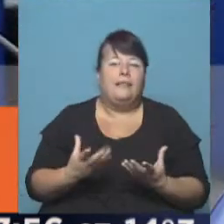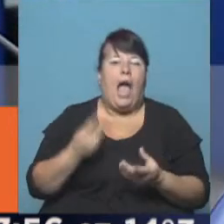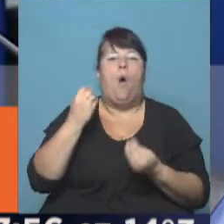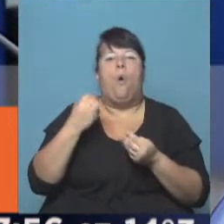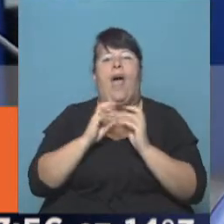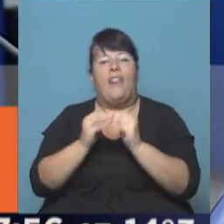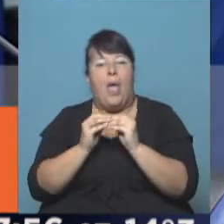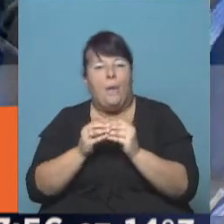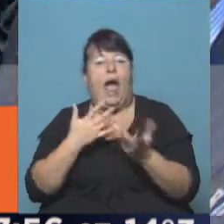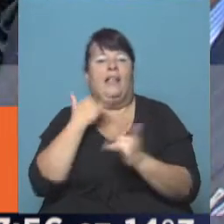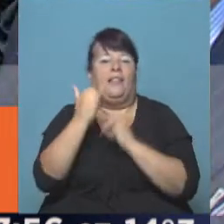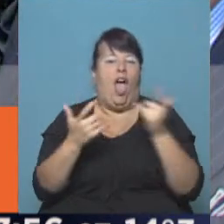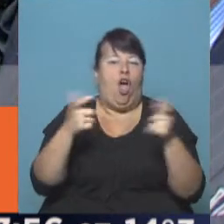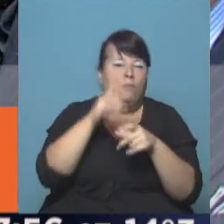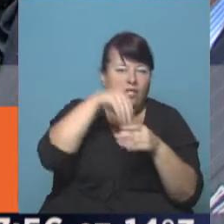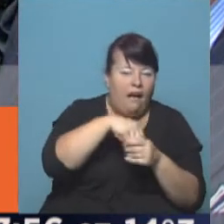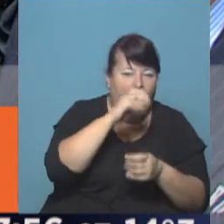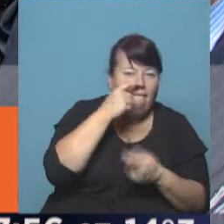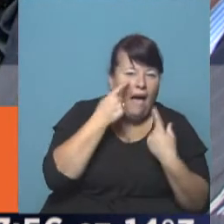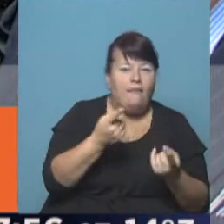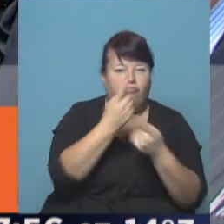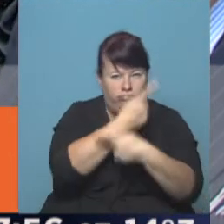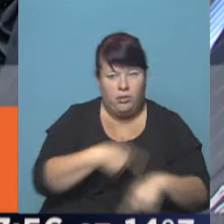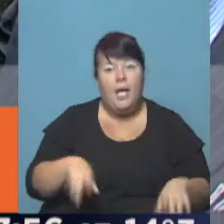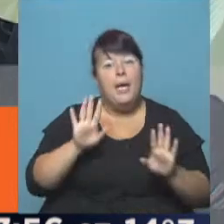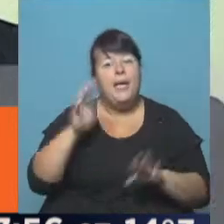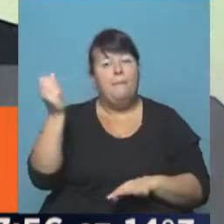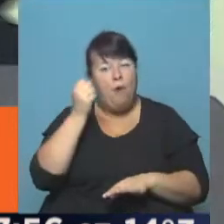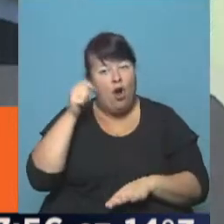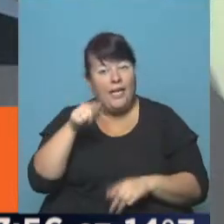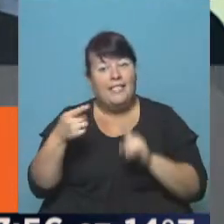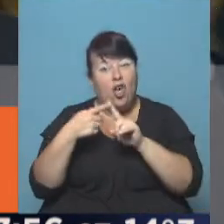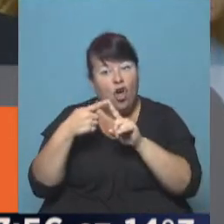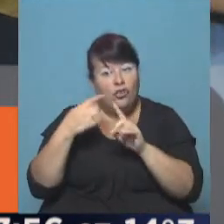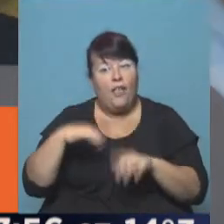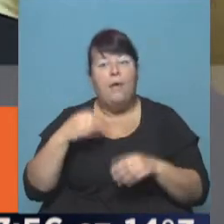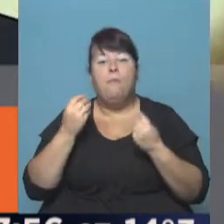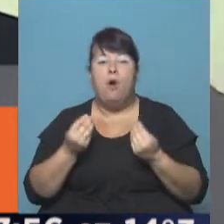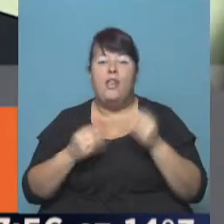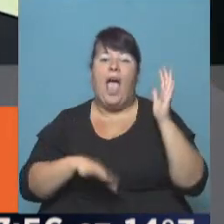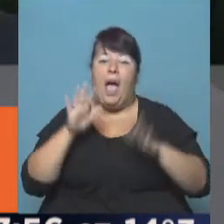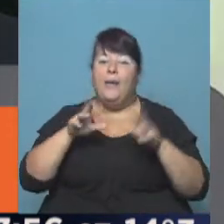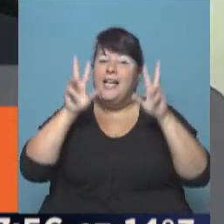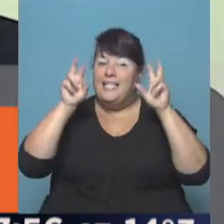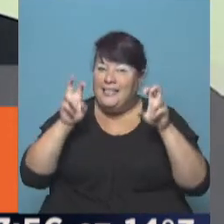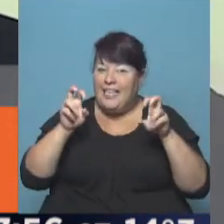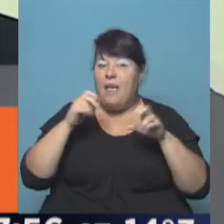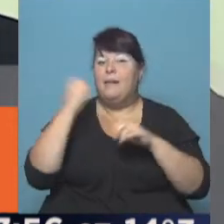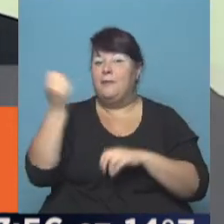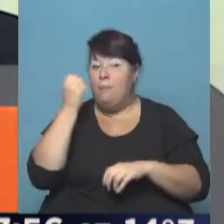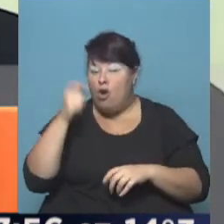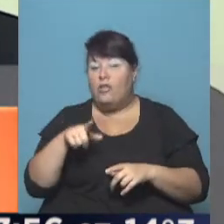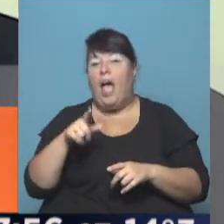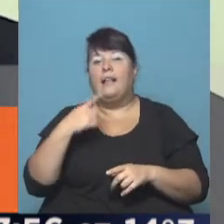son los debates, el acceso a las comisiones, en fin. Pero es importante que esa conexión se dé, porque muchas veces hay temas que son trascendentes, que no